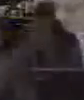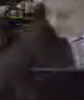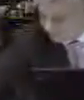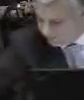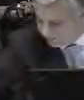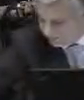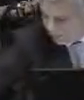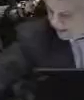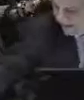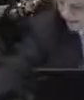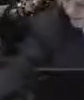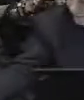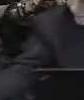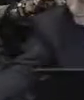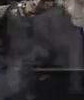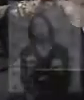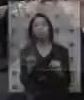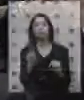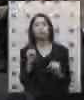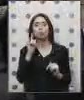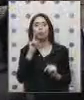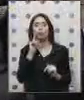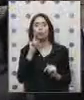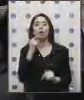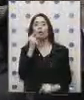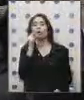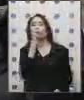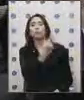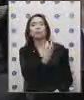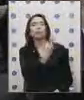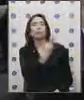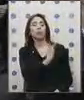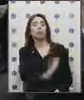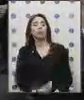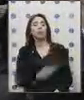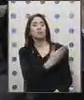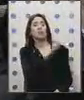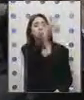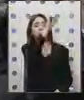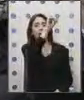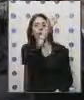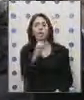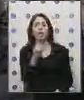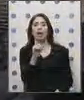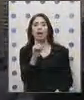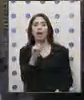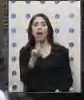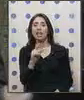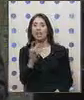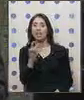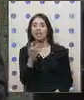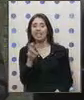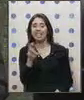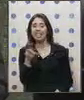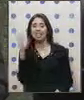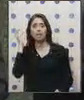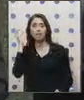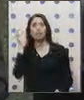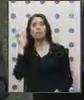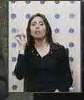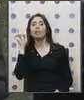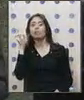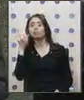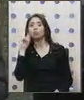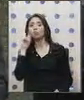Y asimismo se encuentran... Presidente, me había pedido la palabra Cristian Letelier. Gracias. ¿No? Y asimismo